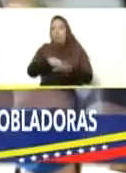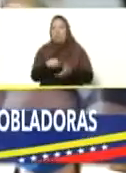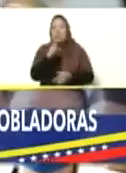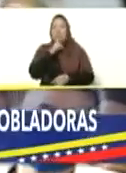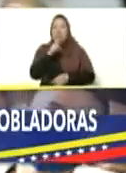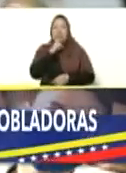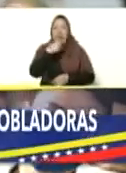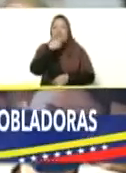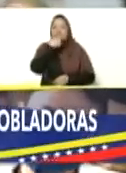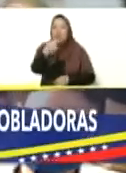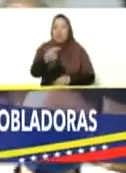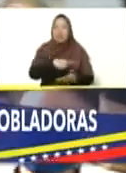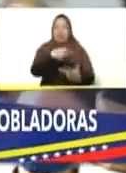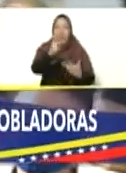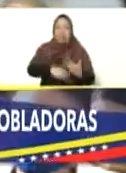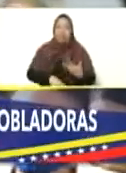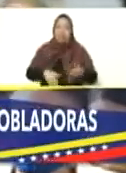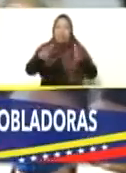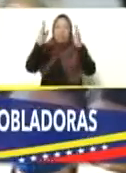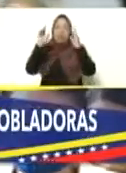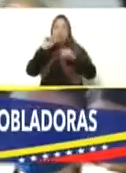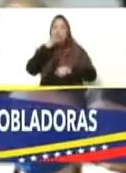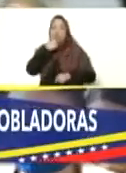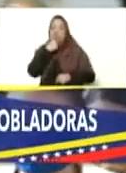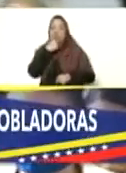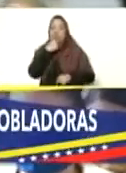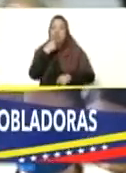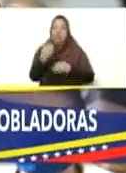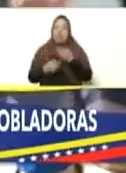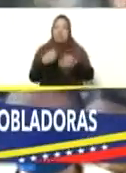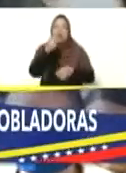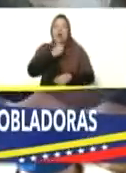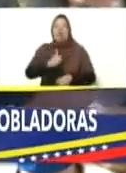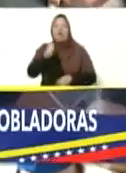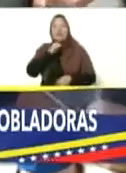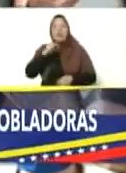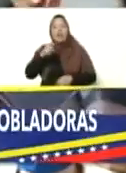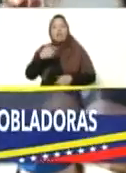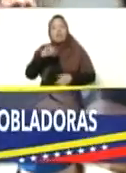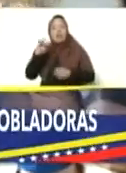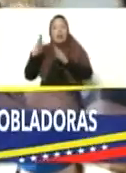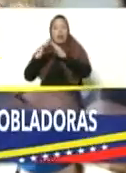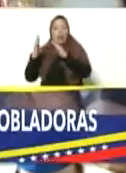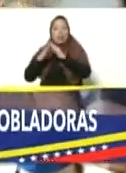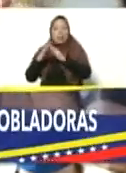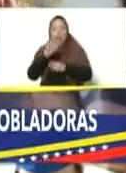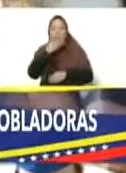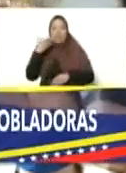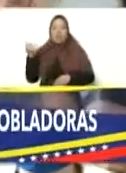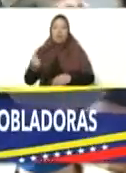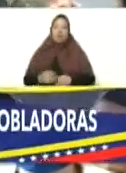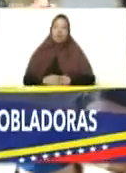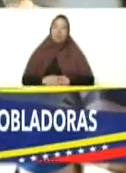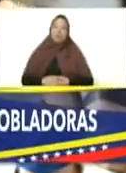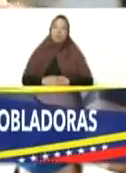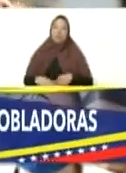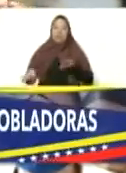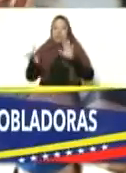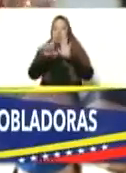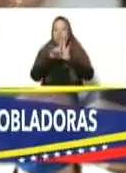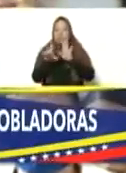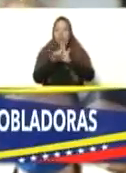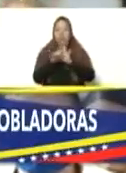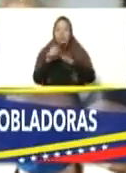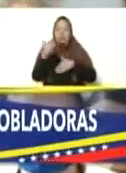una operación sencilla de cargar un edificio viejo y medio acomodado para aguantar y mientras que se mejora la cosa y la ley y tal